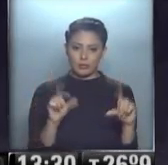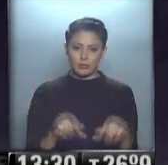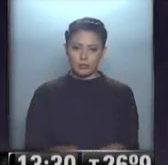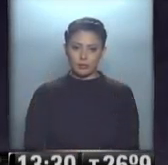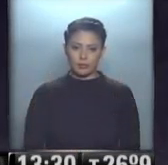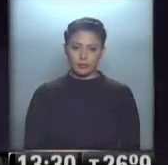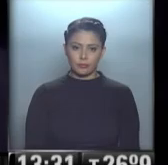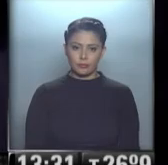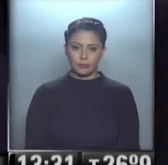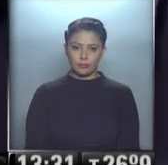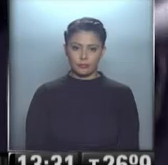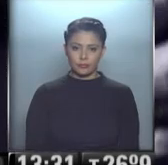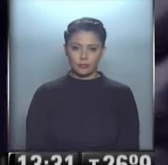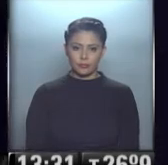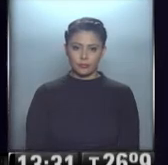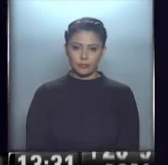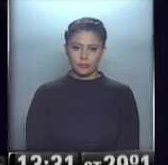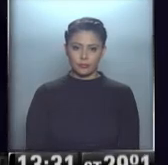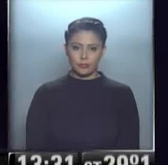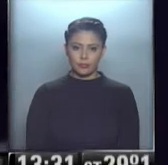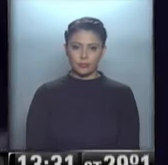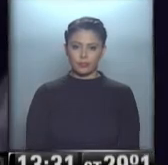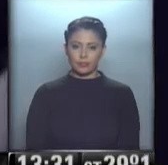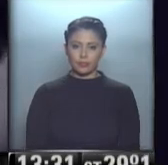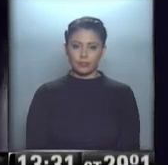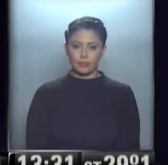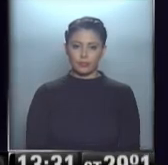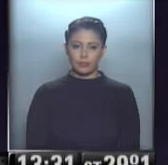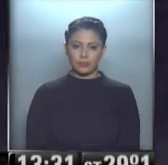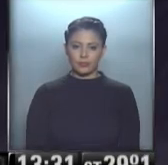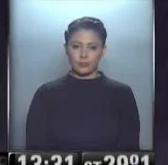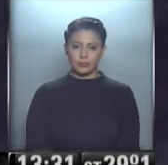atemporado, una gaviota vieja escondida.